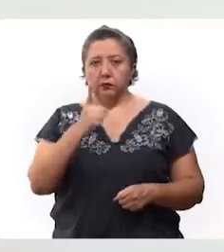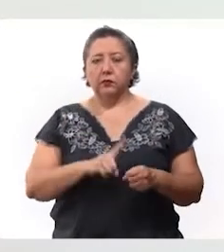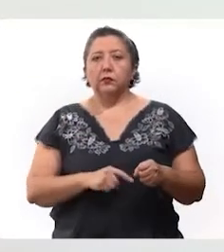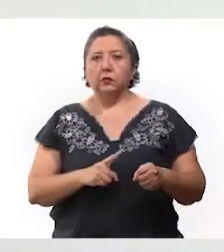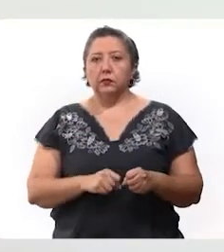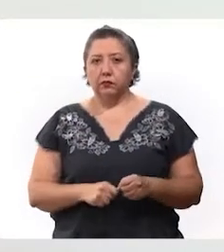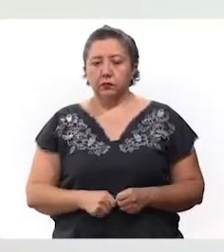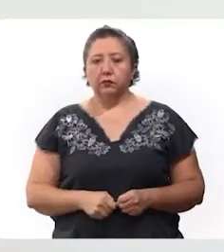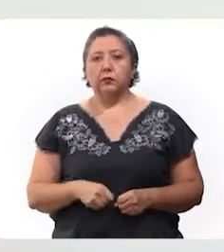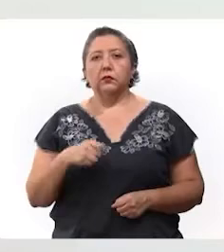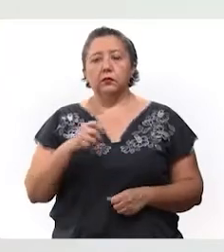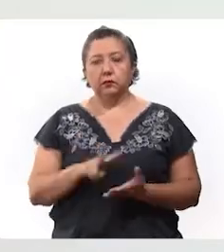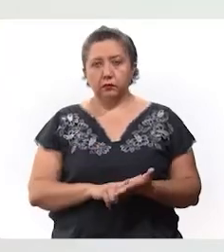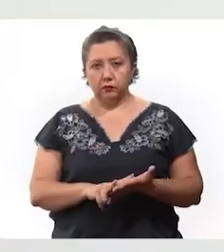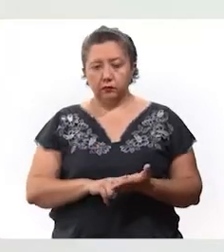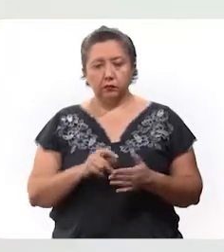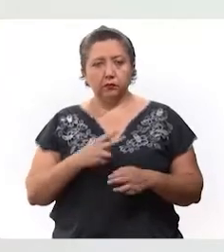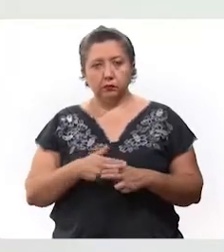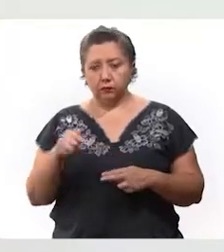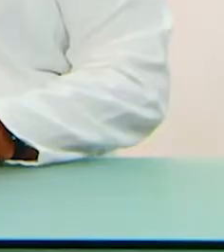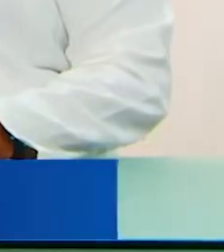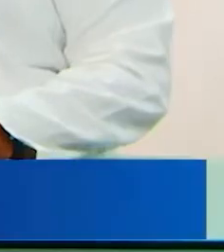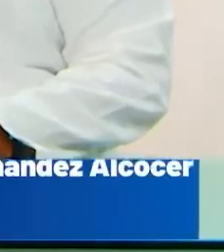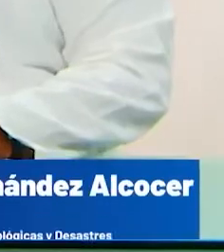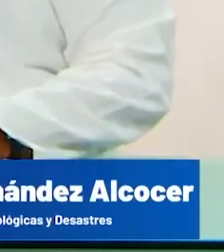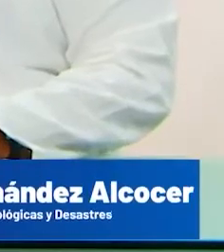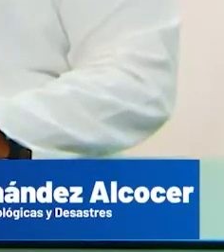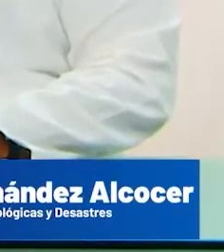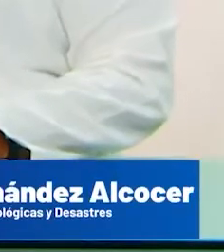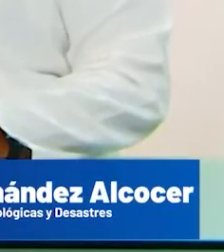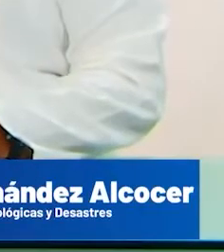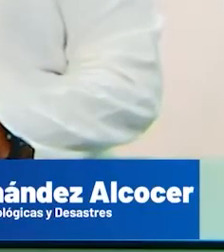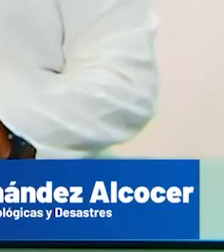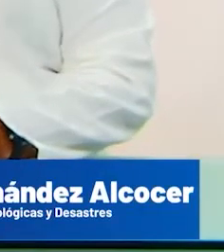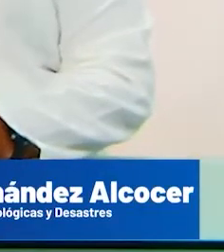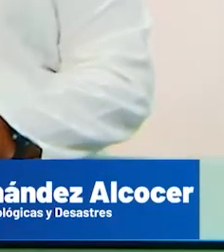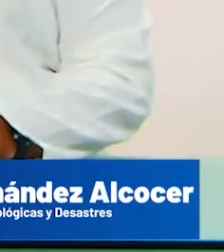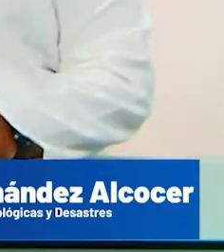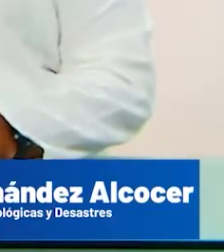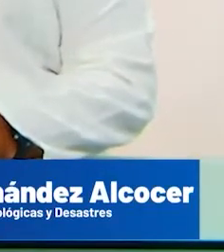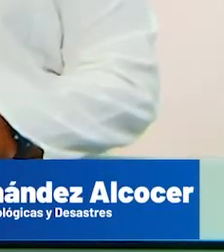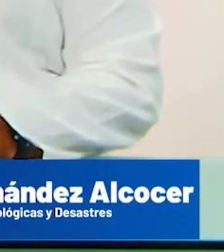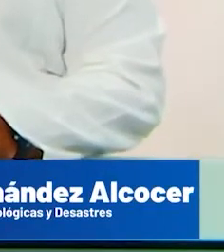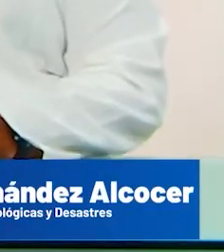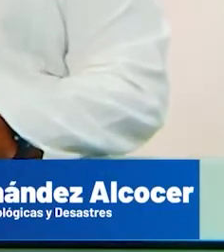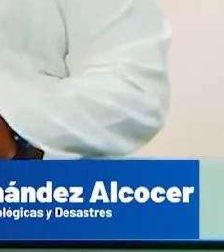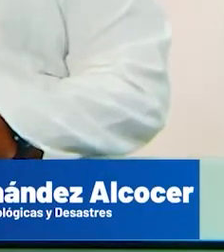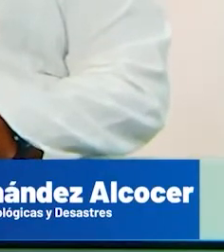Salud marcan color verde. Hasta aquí el reporte, doctor. Gracias,